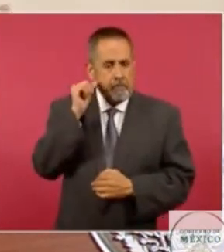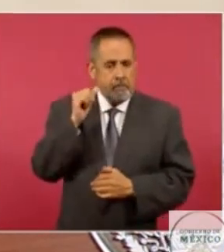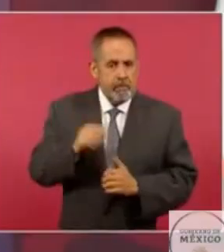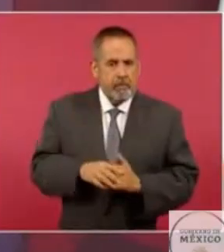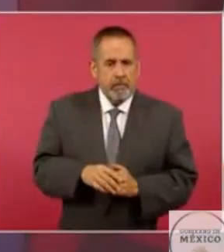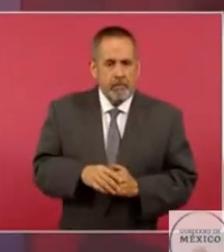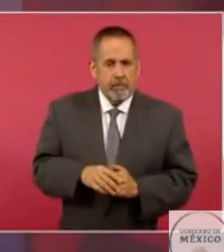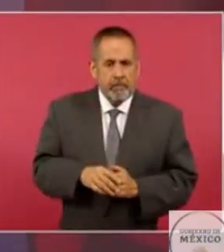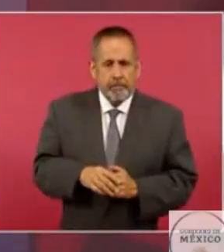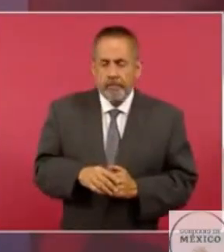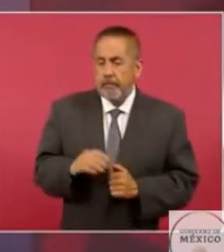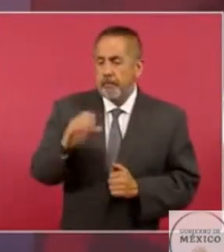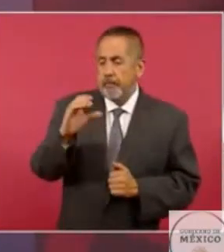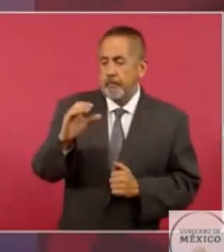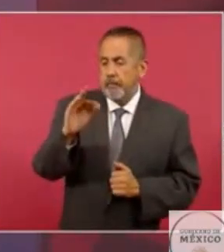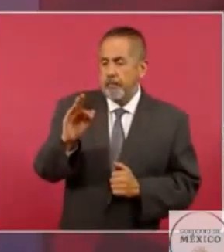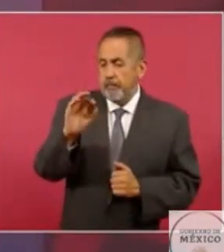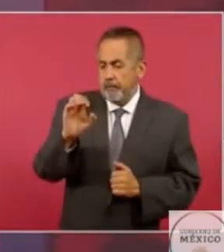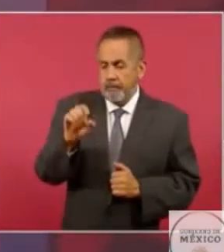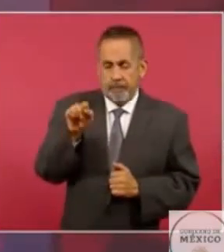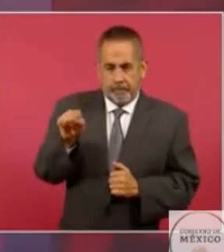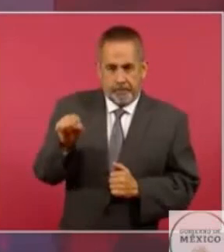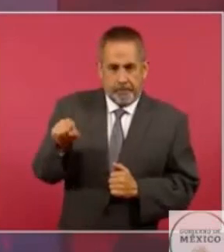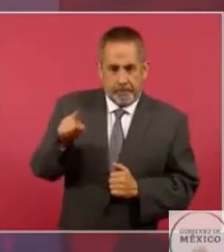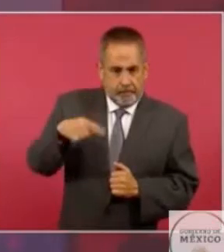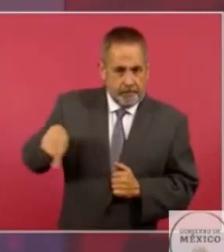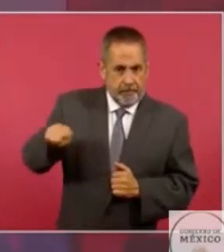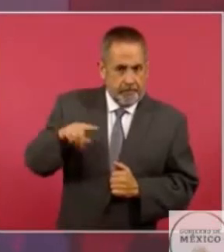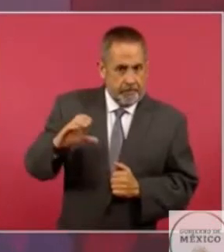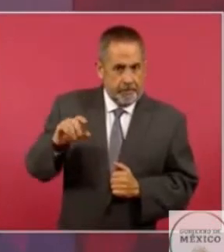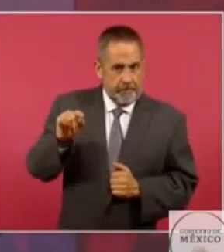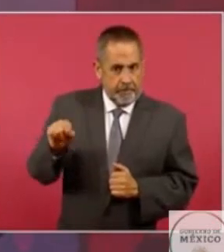la Comisión Federal de Electricidad